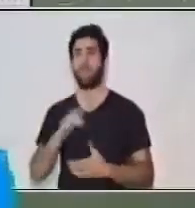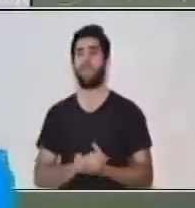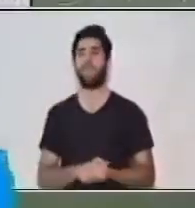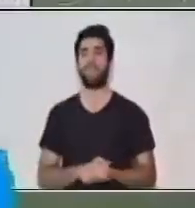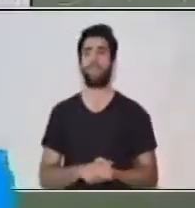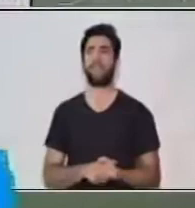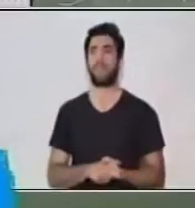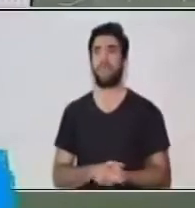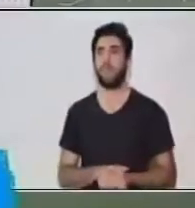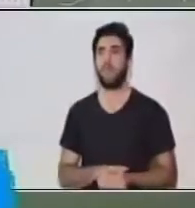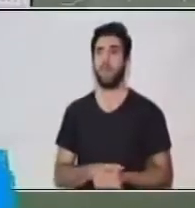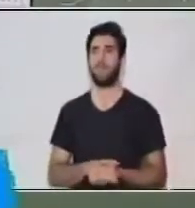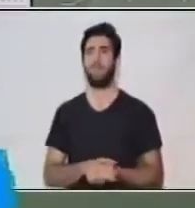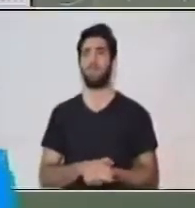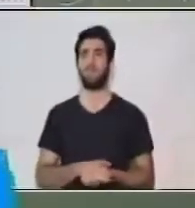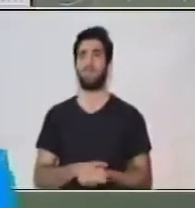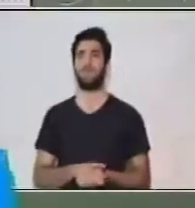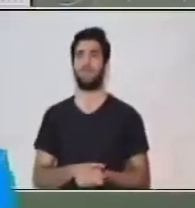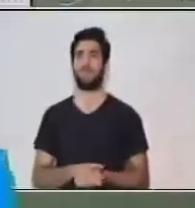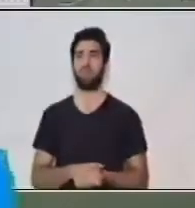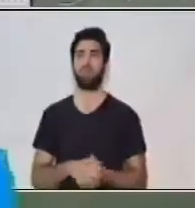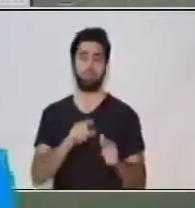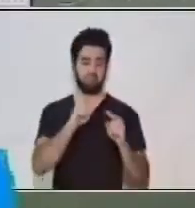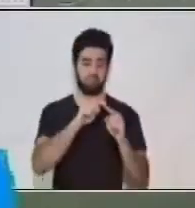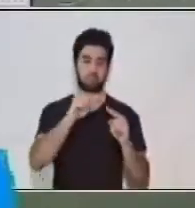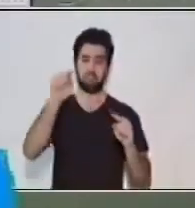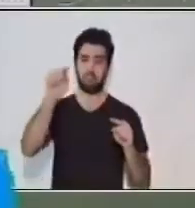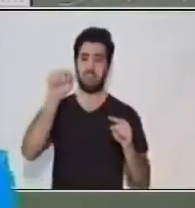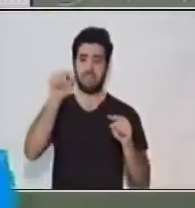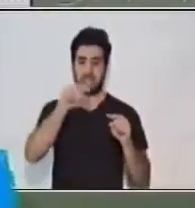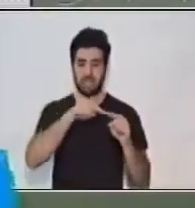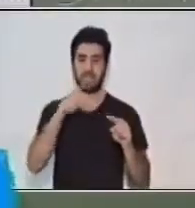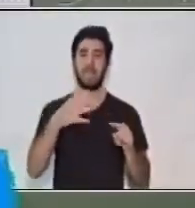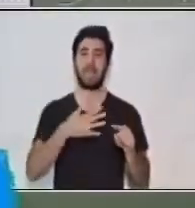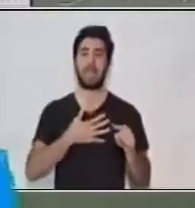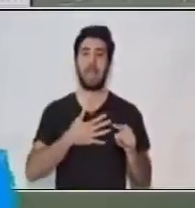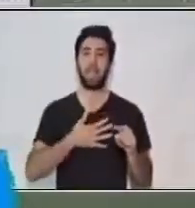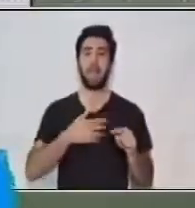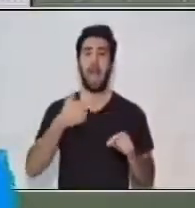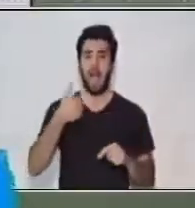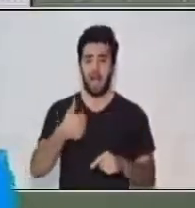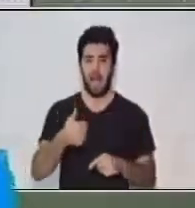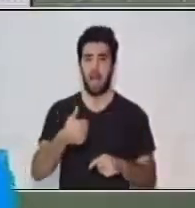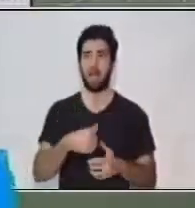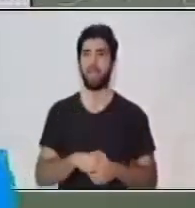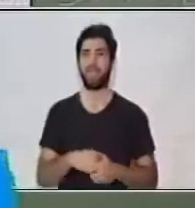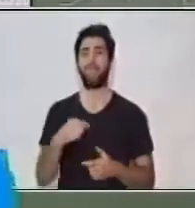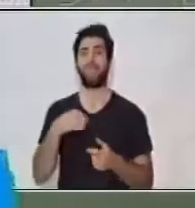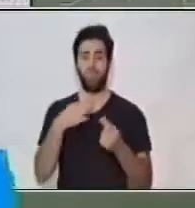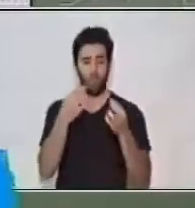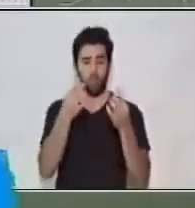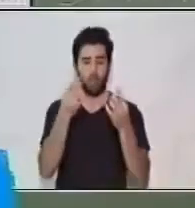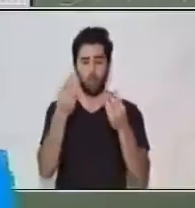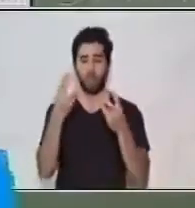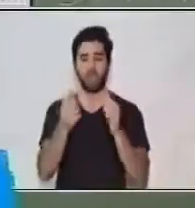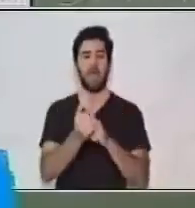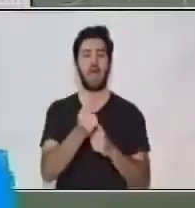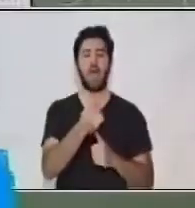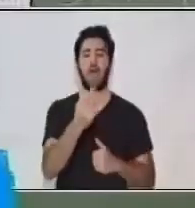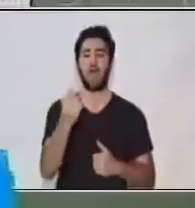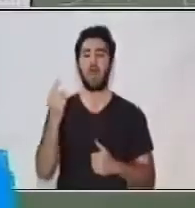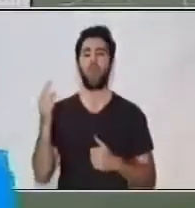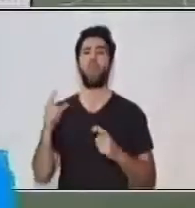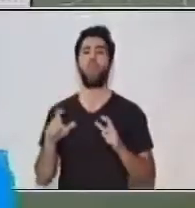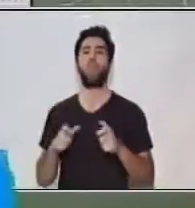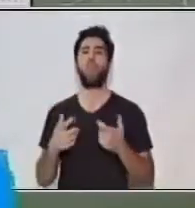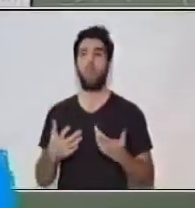llamar simplemente A. Y voy a contar cuántas unidades tiene el vector A. 1,